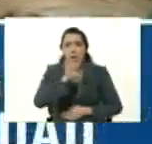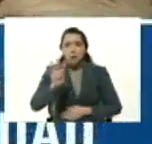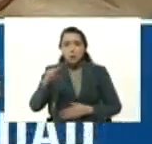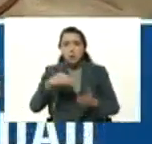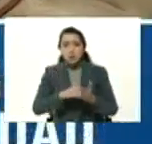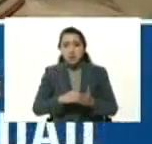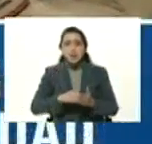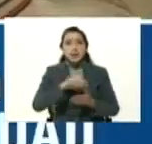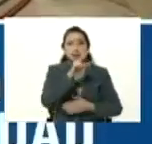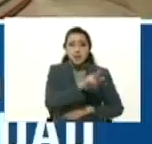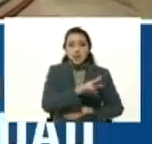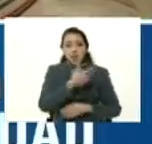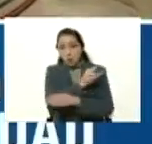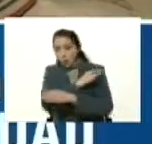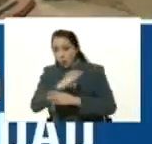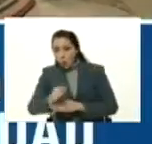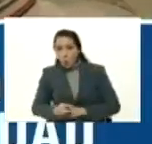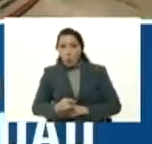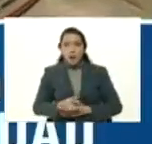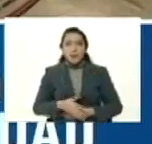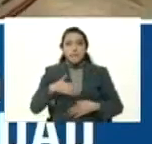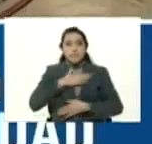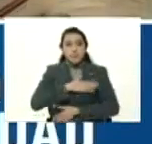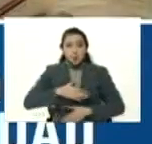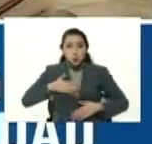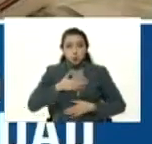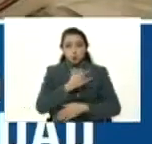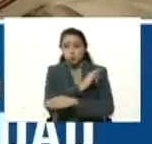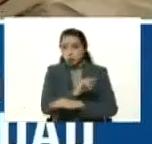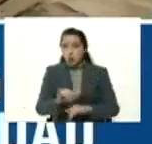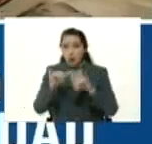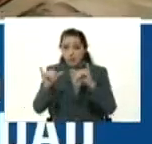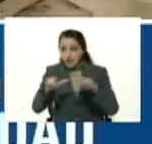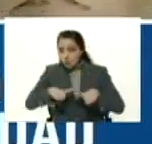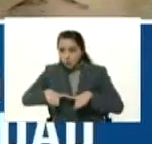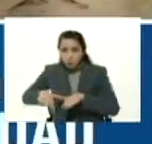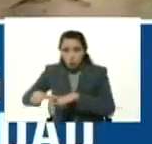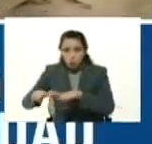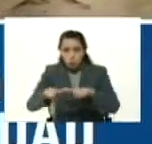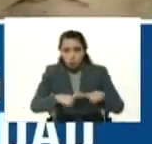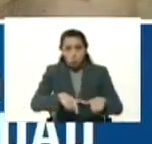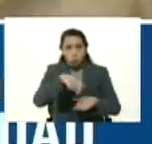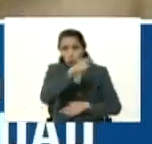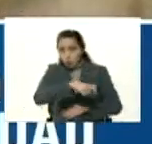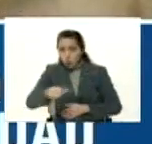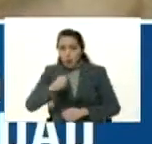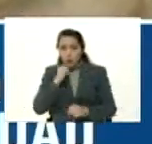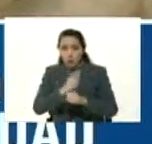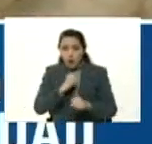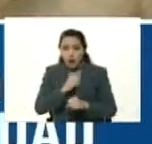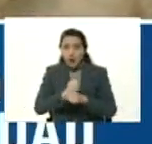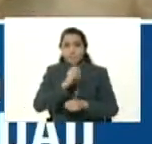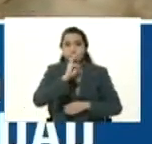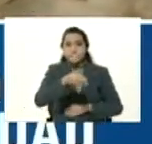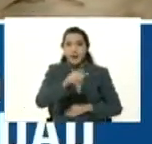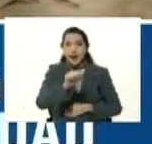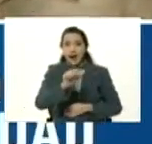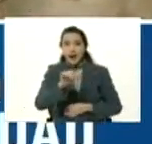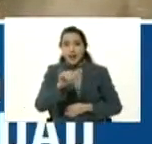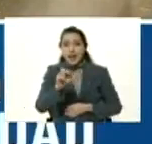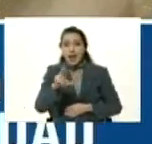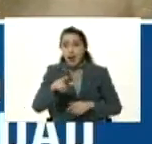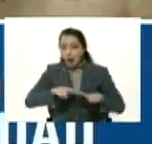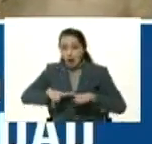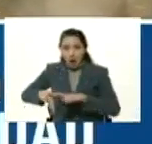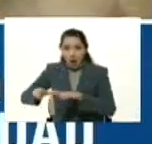14.500 toneladas de caña, dando preferencia a la caña de los cañicultores de Payara, que son los cañicultores